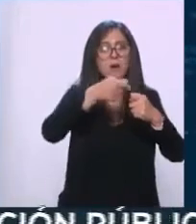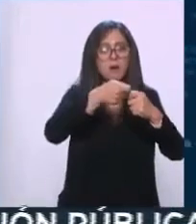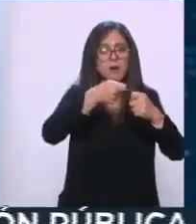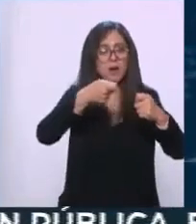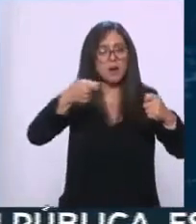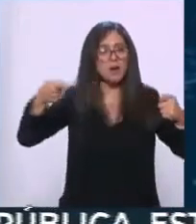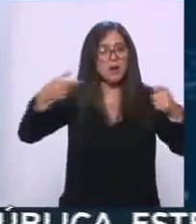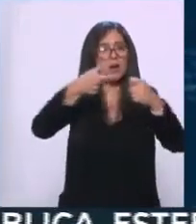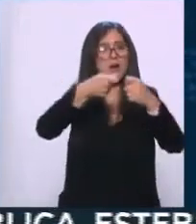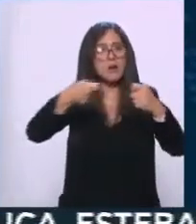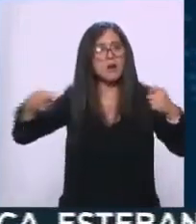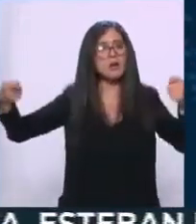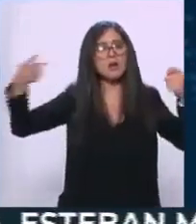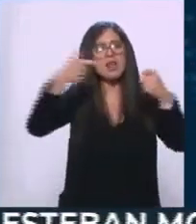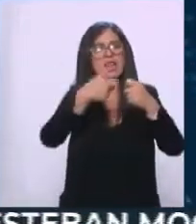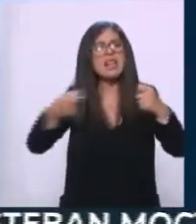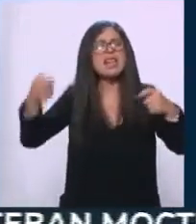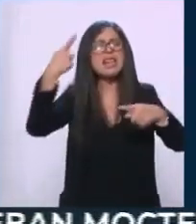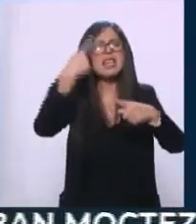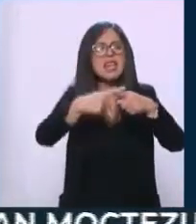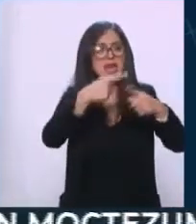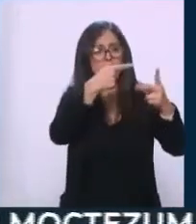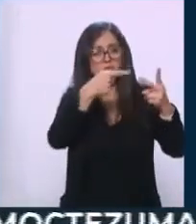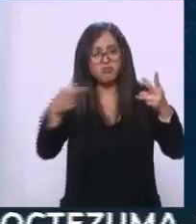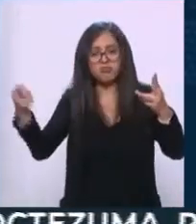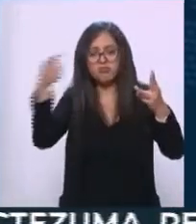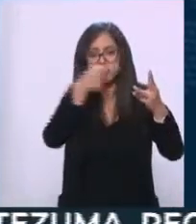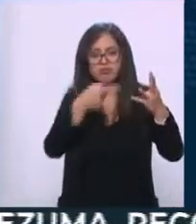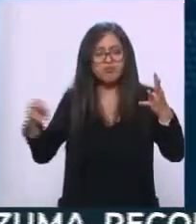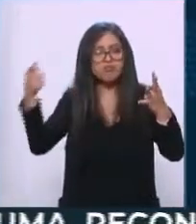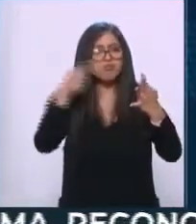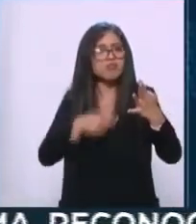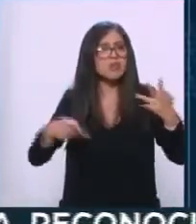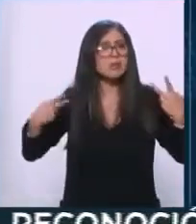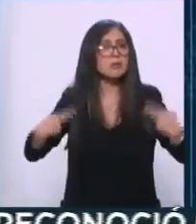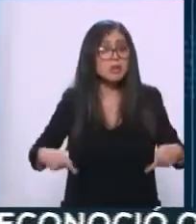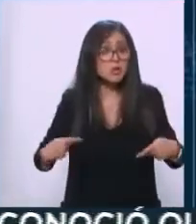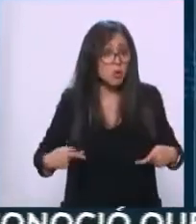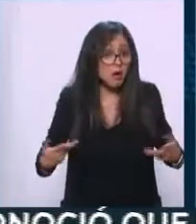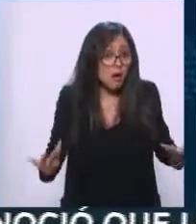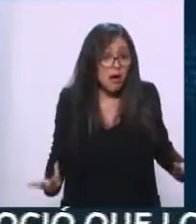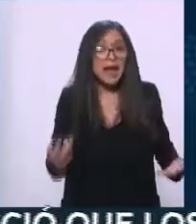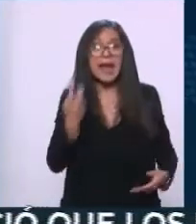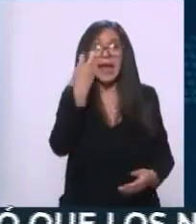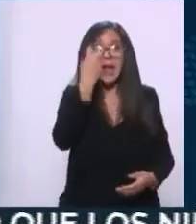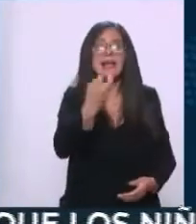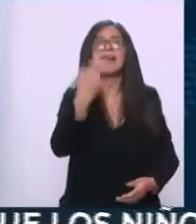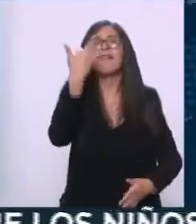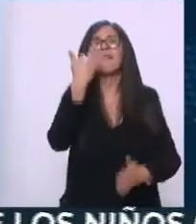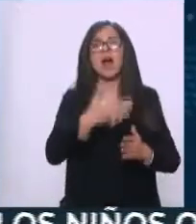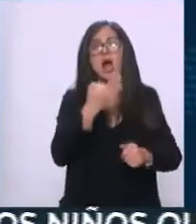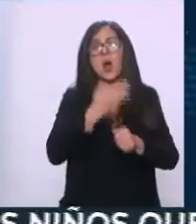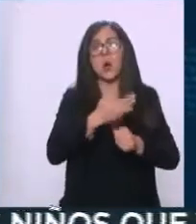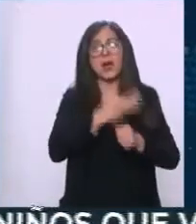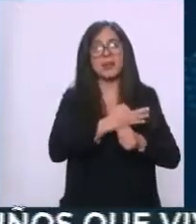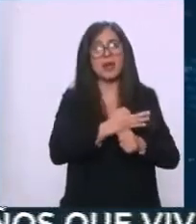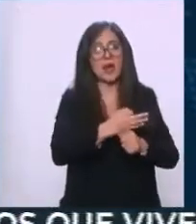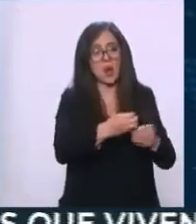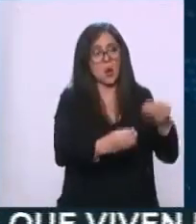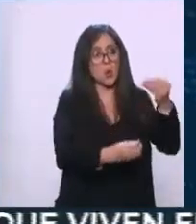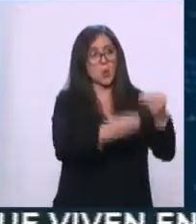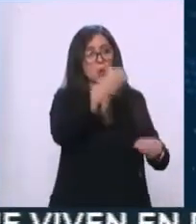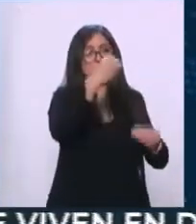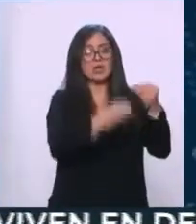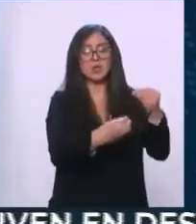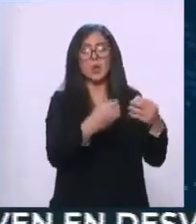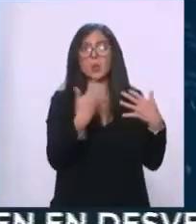personajes que son de primer nivel. Entonces creo que estamos frente a un juicio histórico, ya le empiezan a